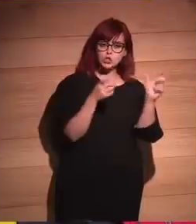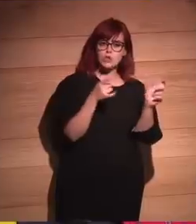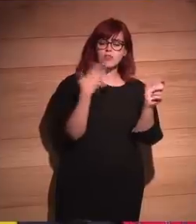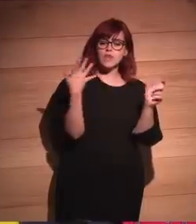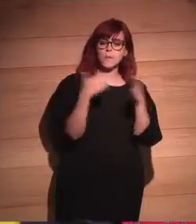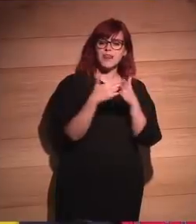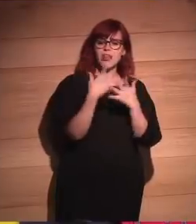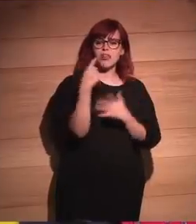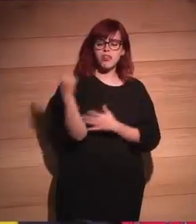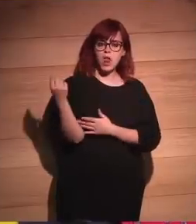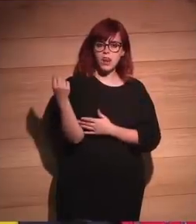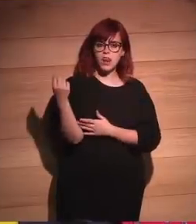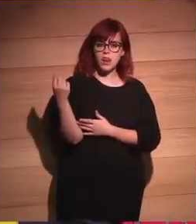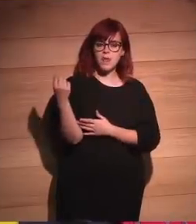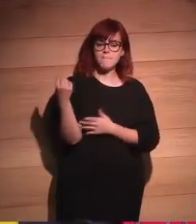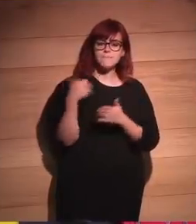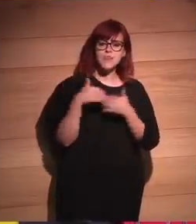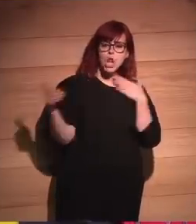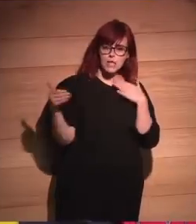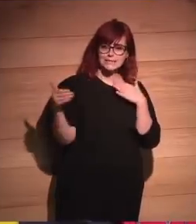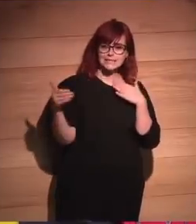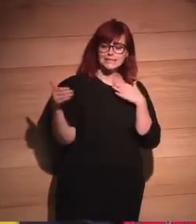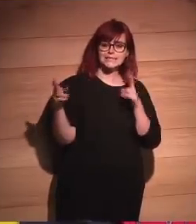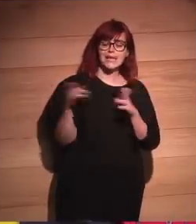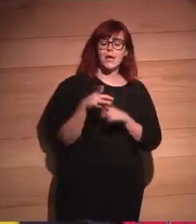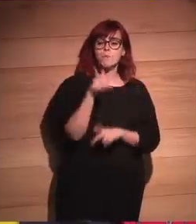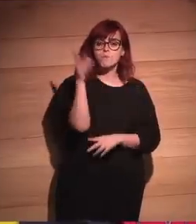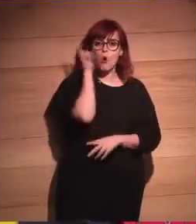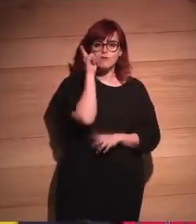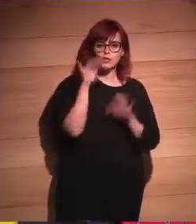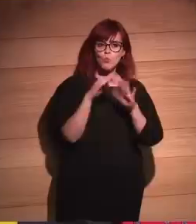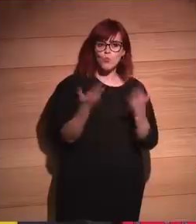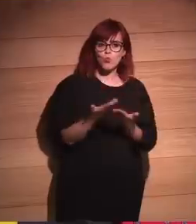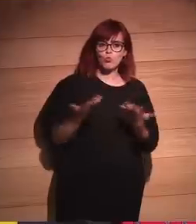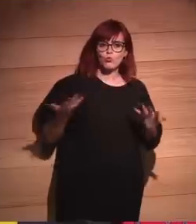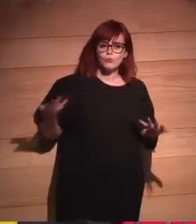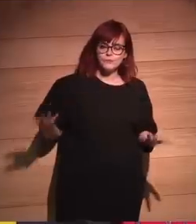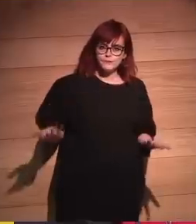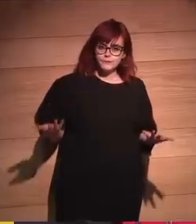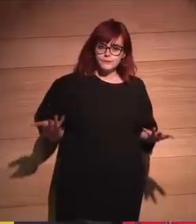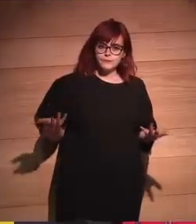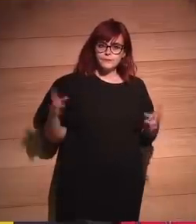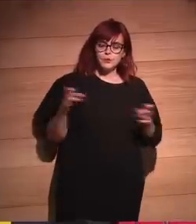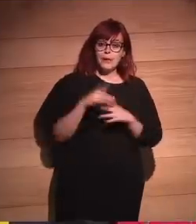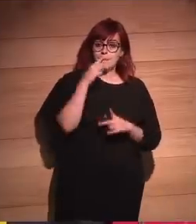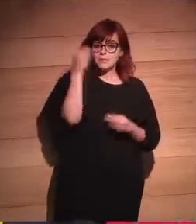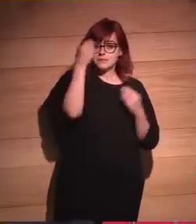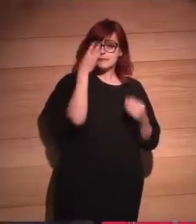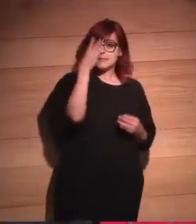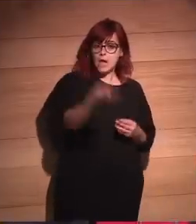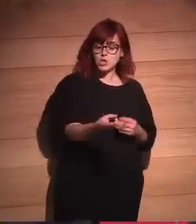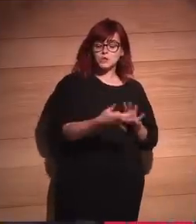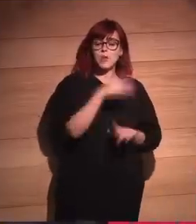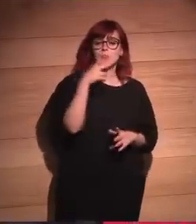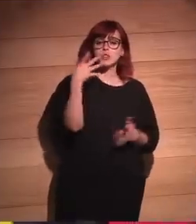había 5.100 millones de móviles en el mundo, ¿no? Y se calcula que para dentro de 3 años, porque todo el mundo